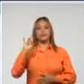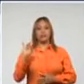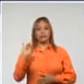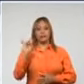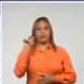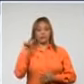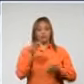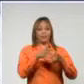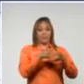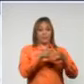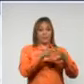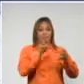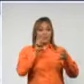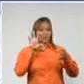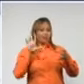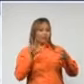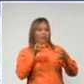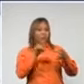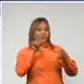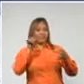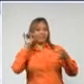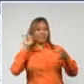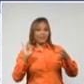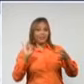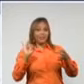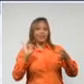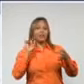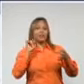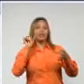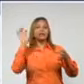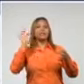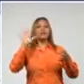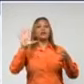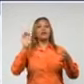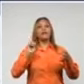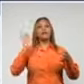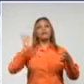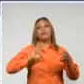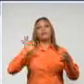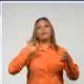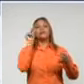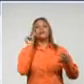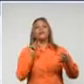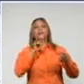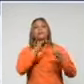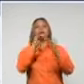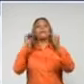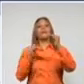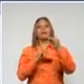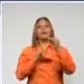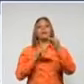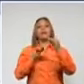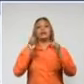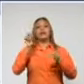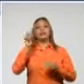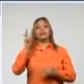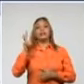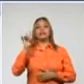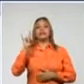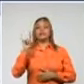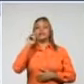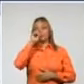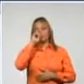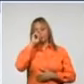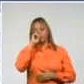35, prácticamente el 50%, son personas por debajo de los 39 años de